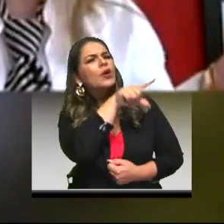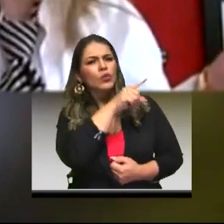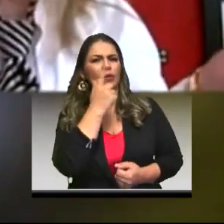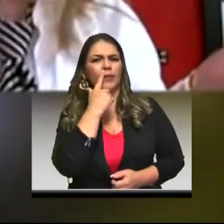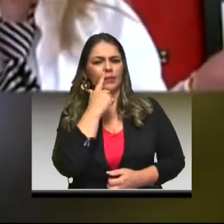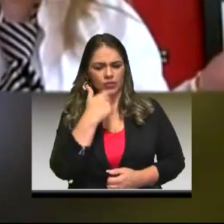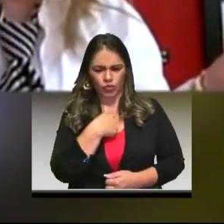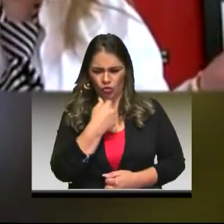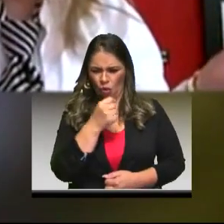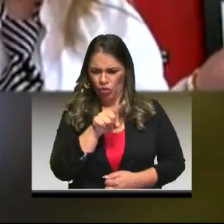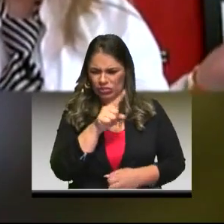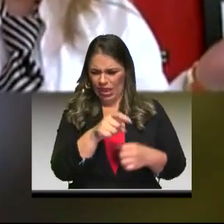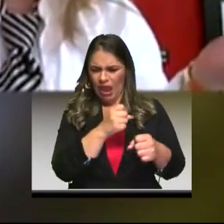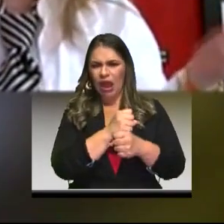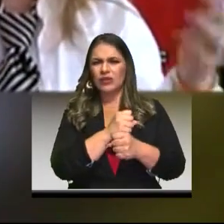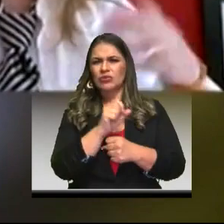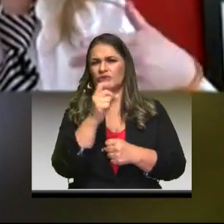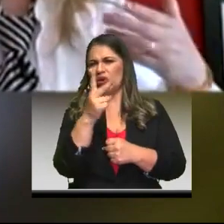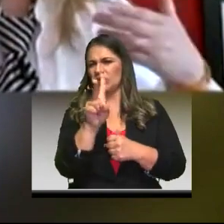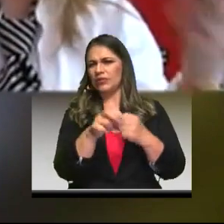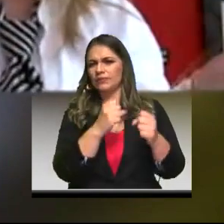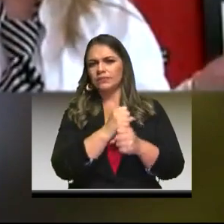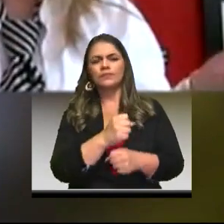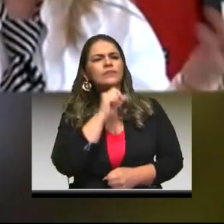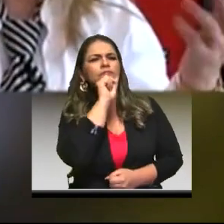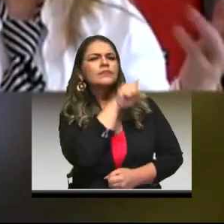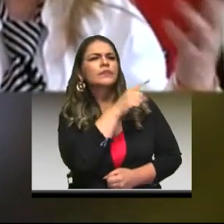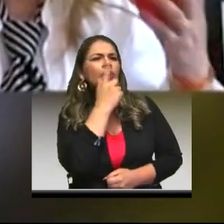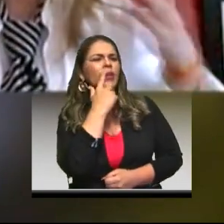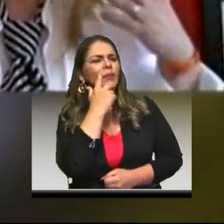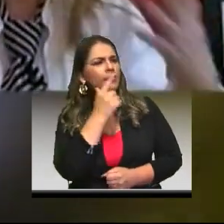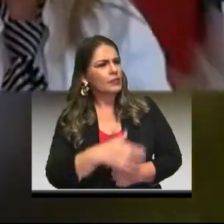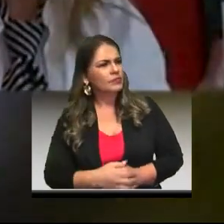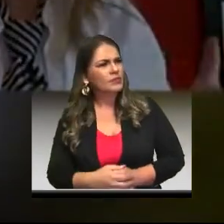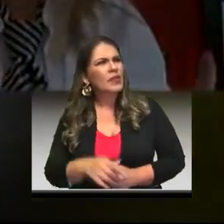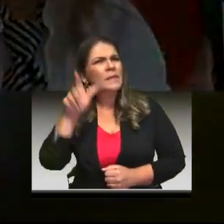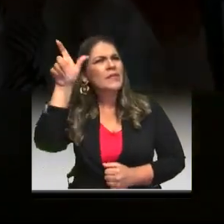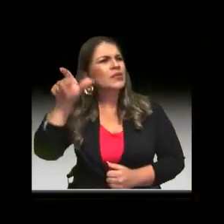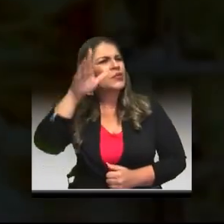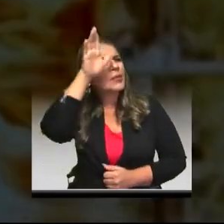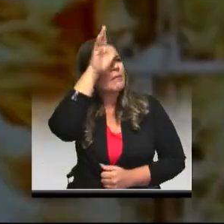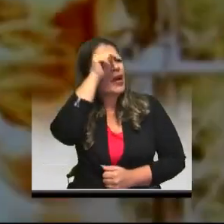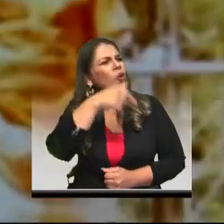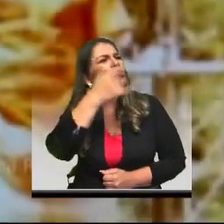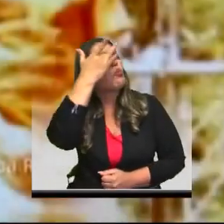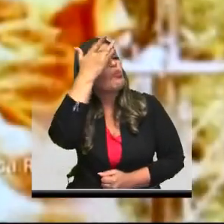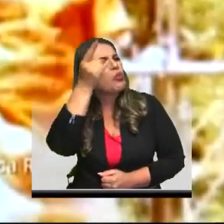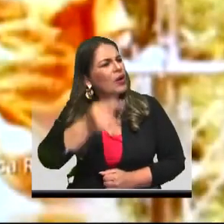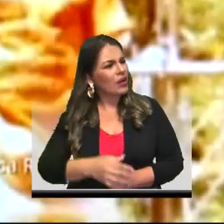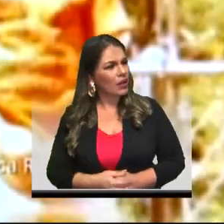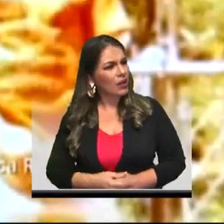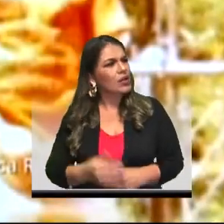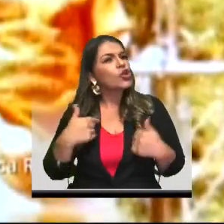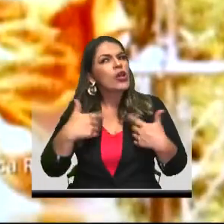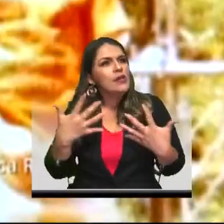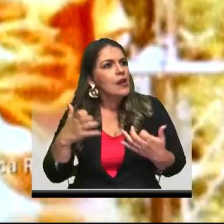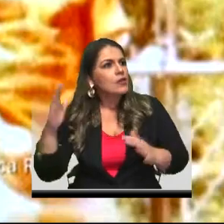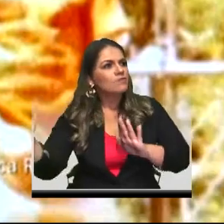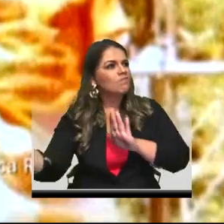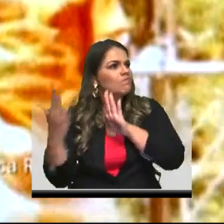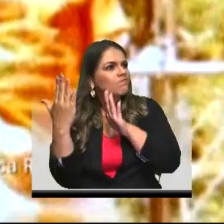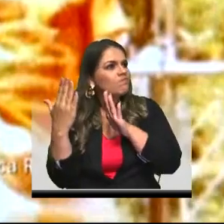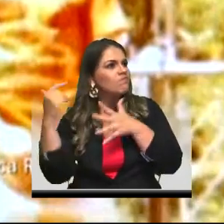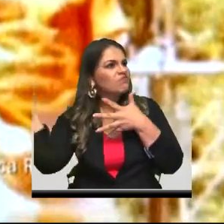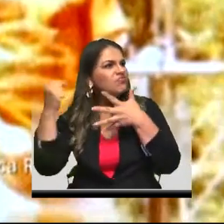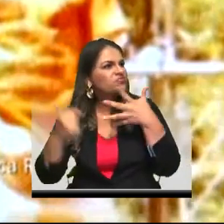yo 11, 12 años, o sea, le digo, yo quiero estar enfrente de las personas que han cometido delitos y han dejado